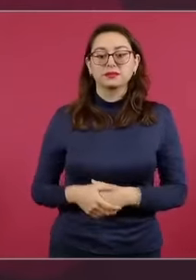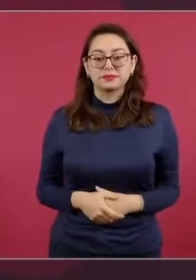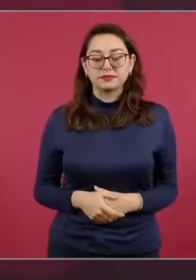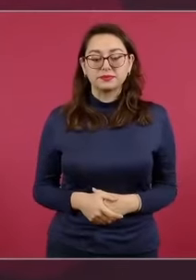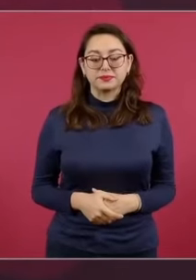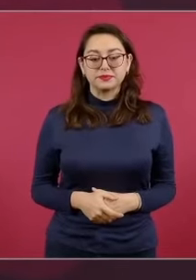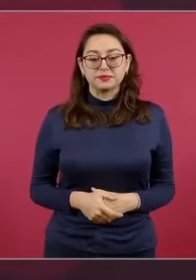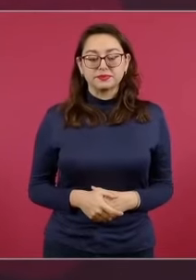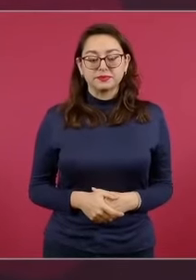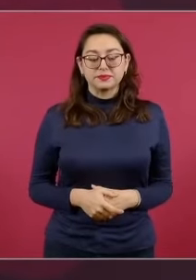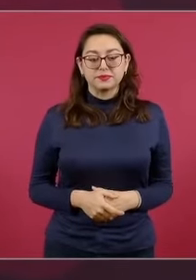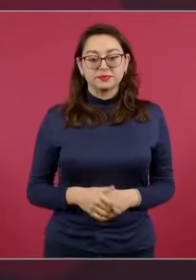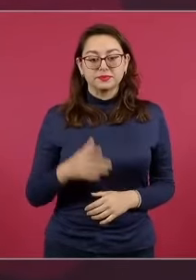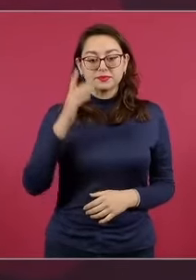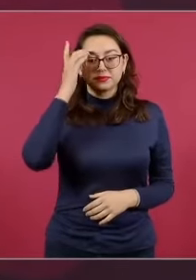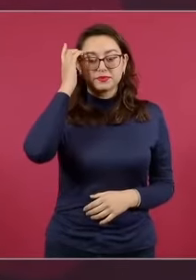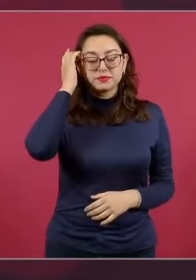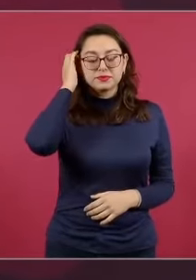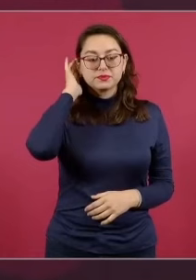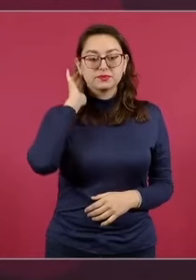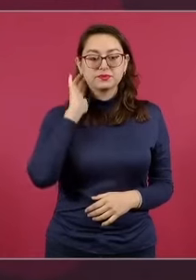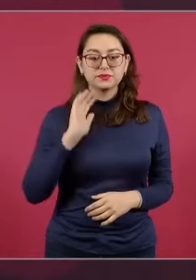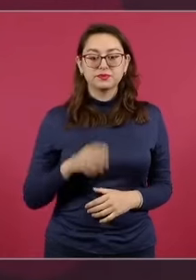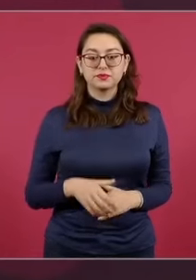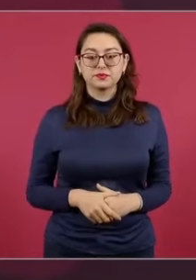Y para que sea